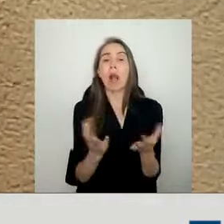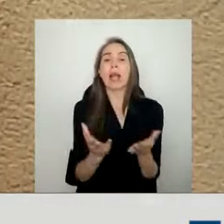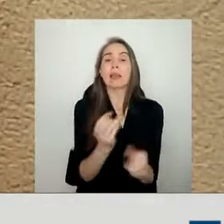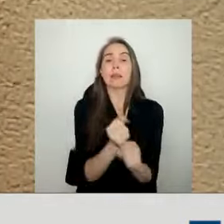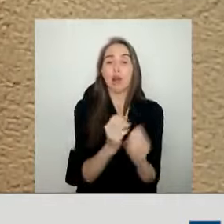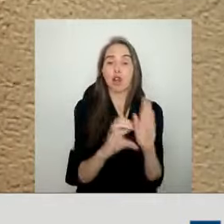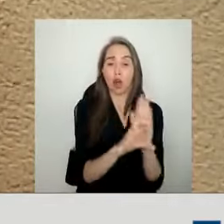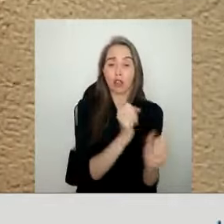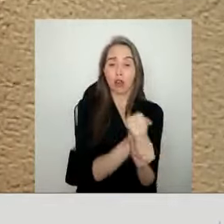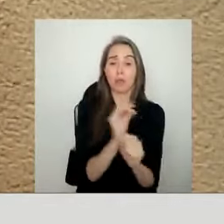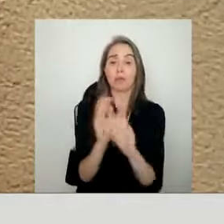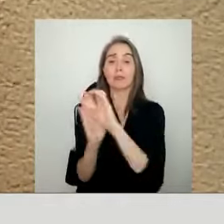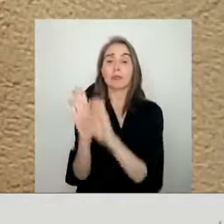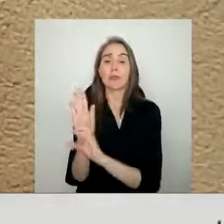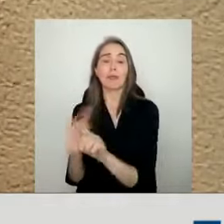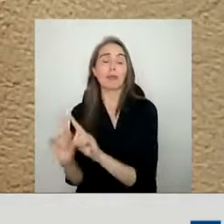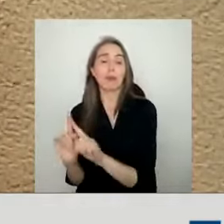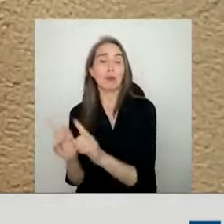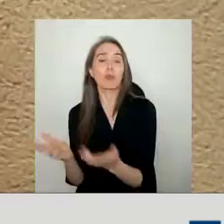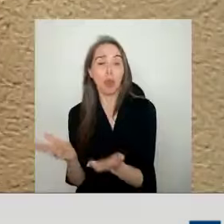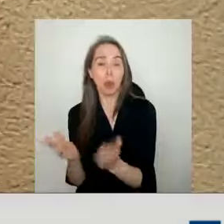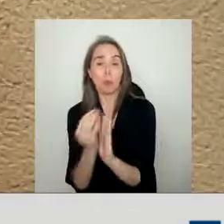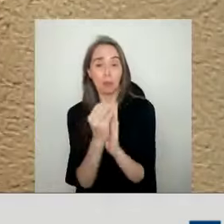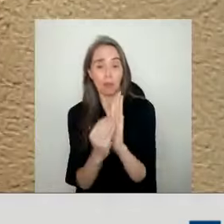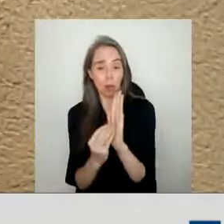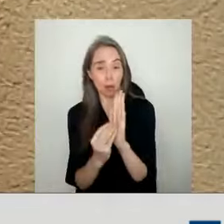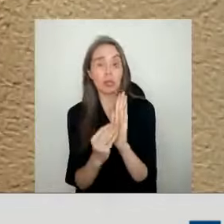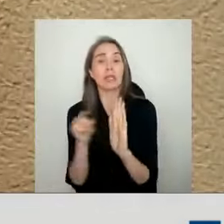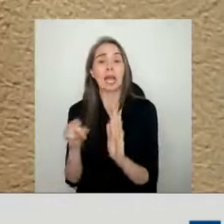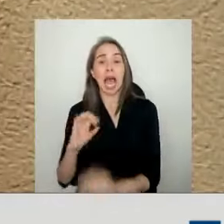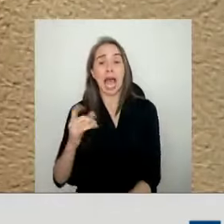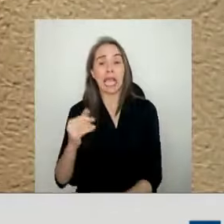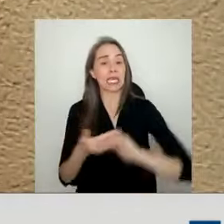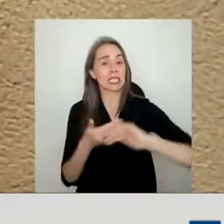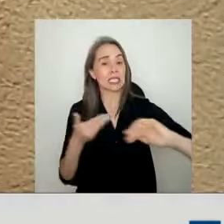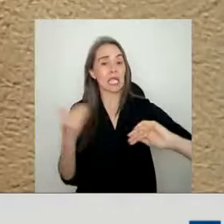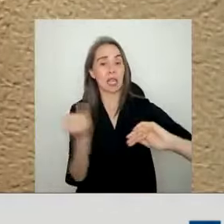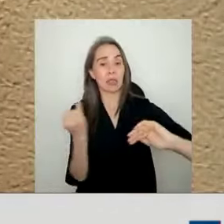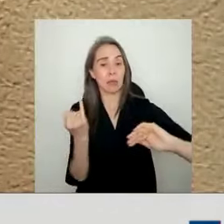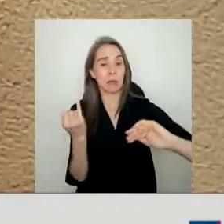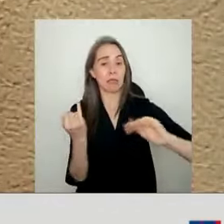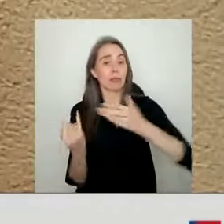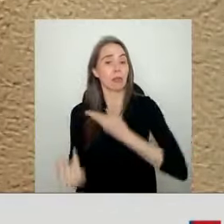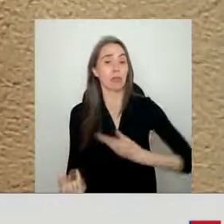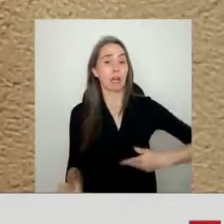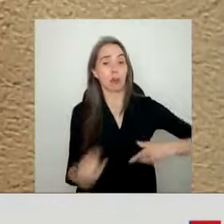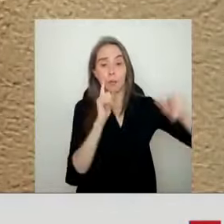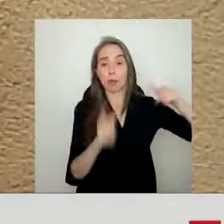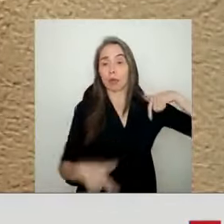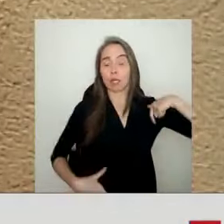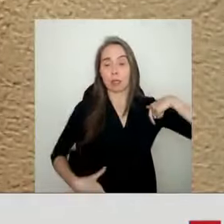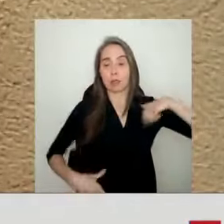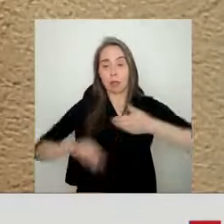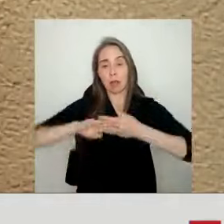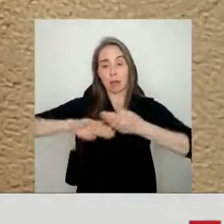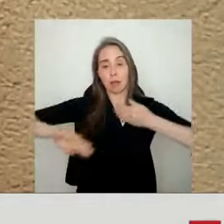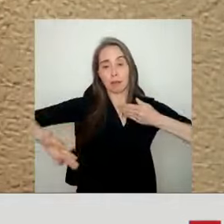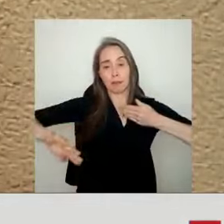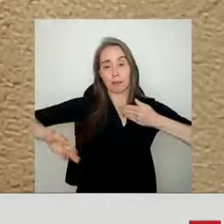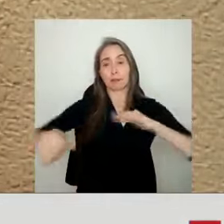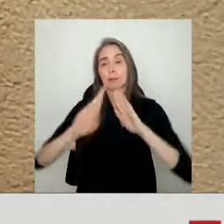diseño que garantice la independencia de la agencia respecto al gobierno de turno y que La regulación